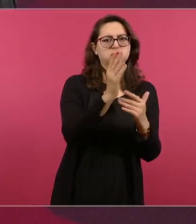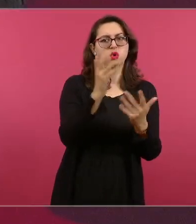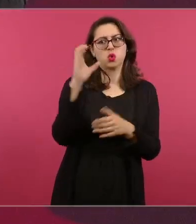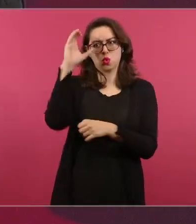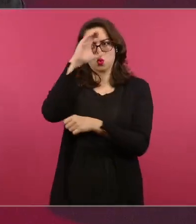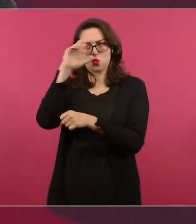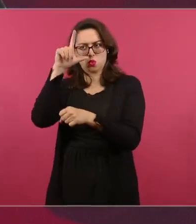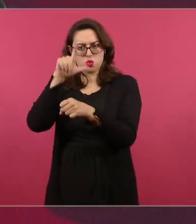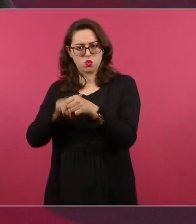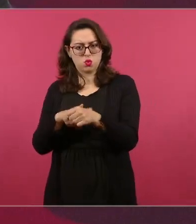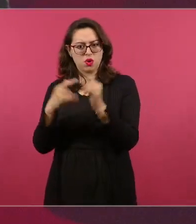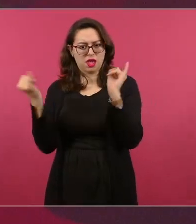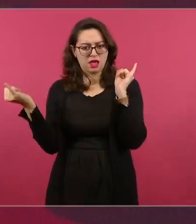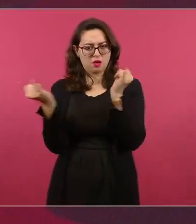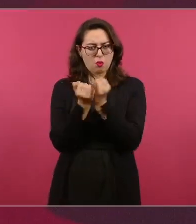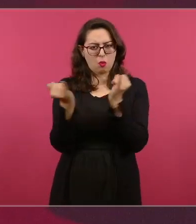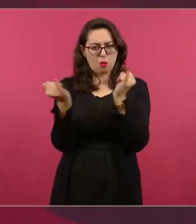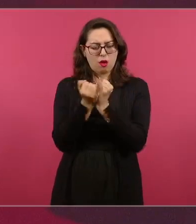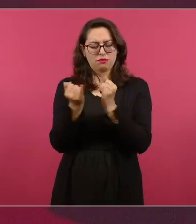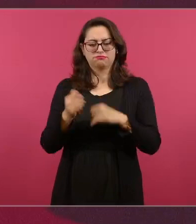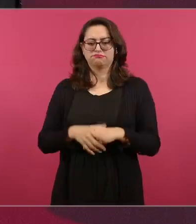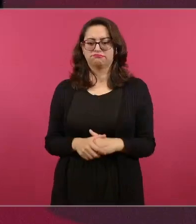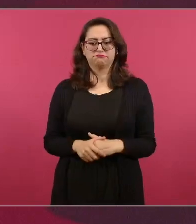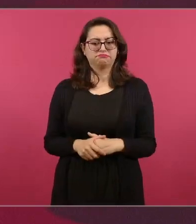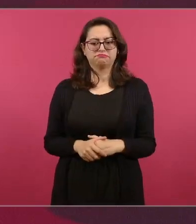Yo conozco muchísima gente, bueno,